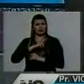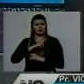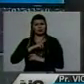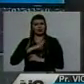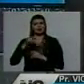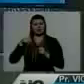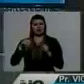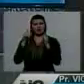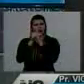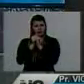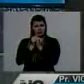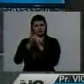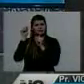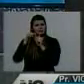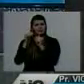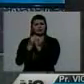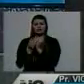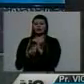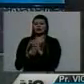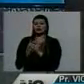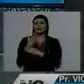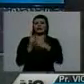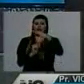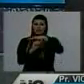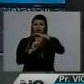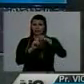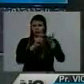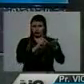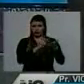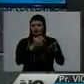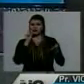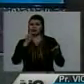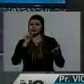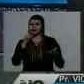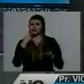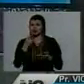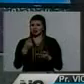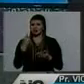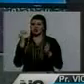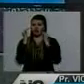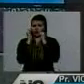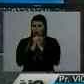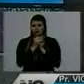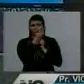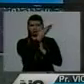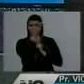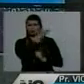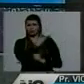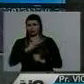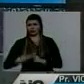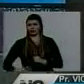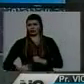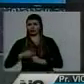Y es la oración. El Nuevo Testamento enseña claramente que debemos orar por los gobiernos, por el gobierno.